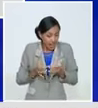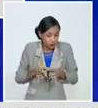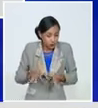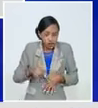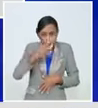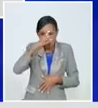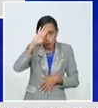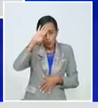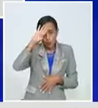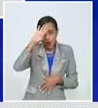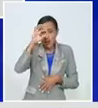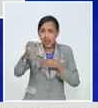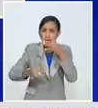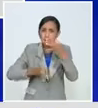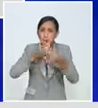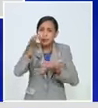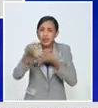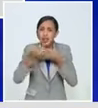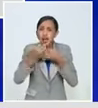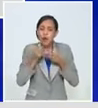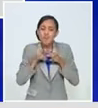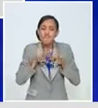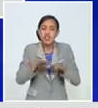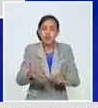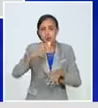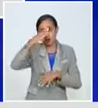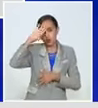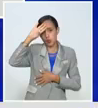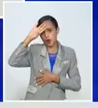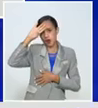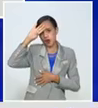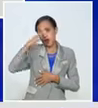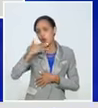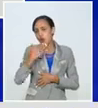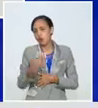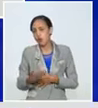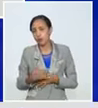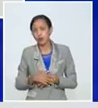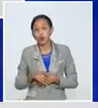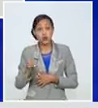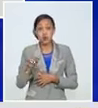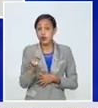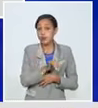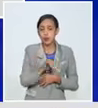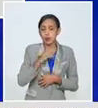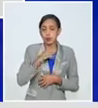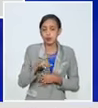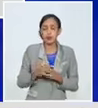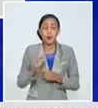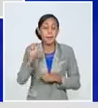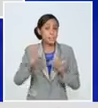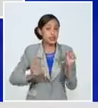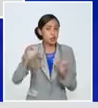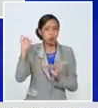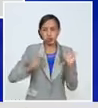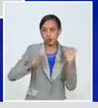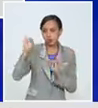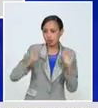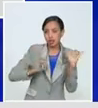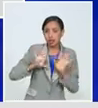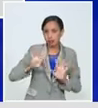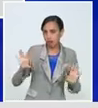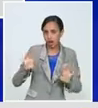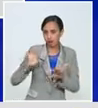la transmisión en el territorio. No es lo mismo cuando estamos hablando de casos importados que ya vienen